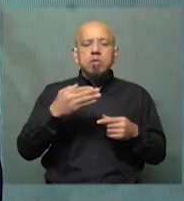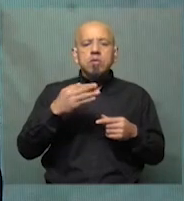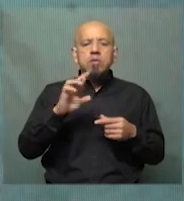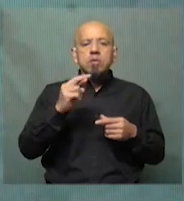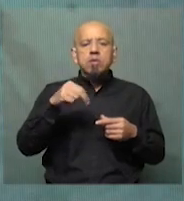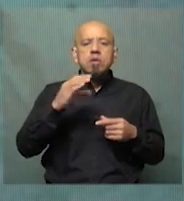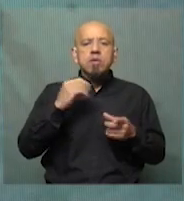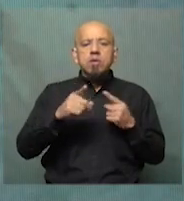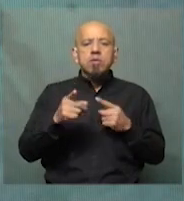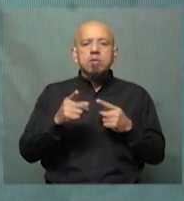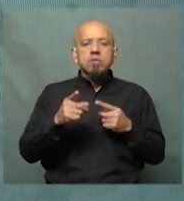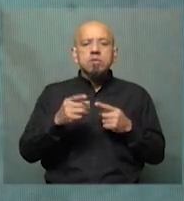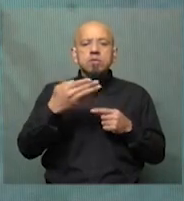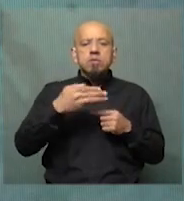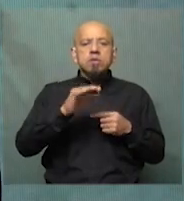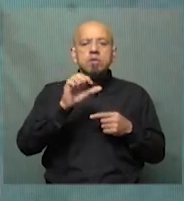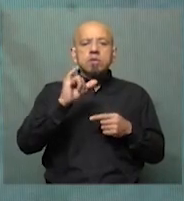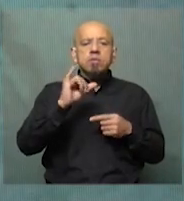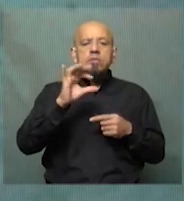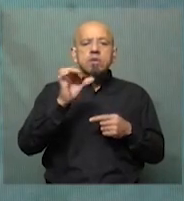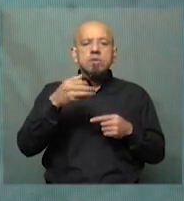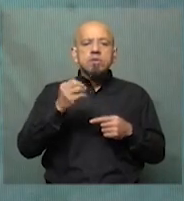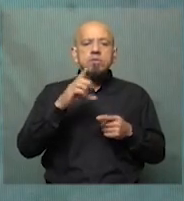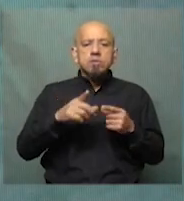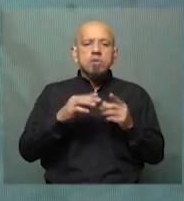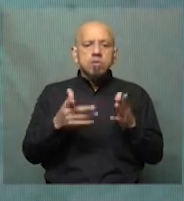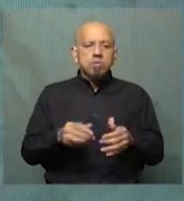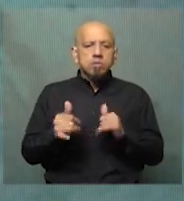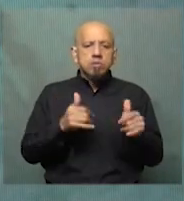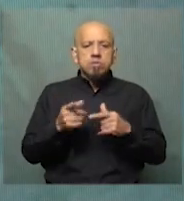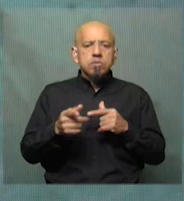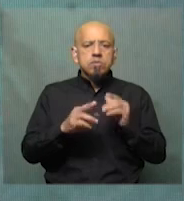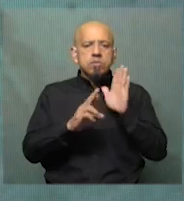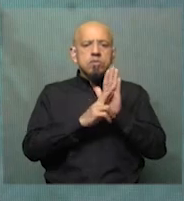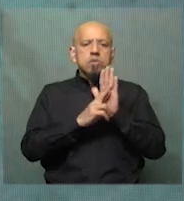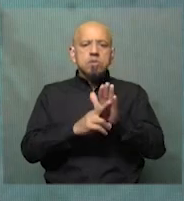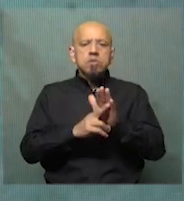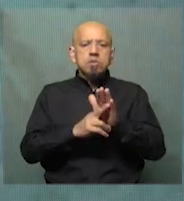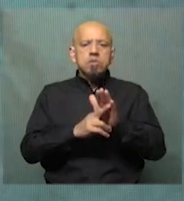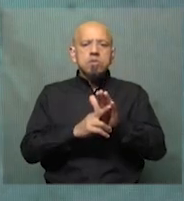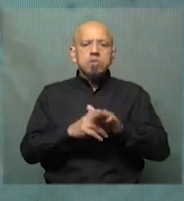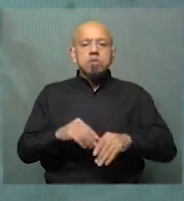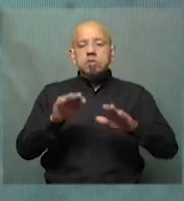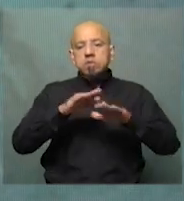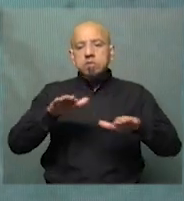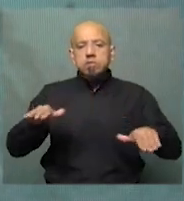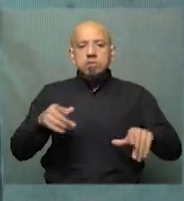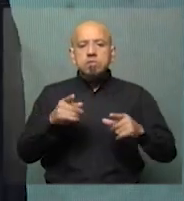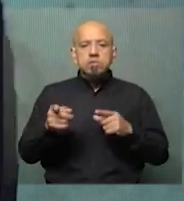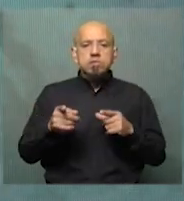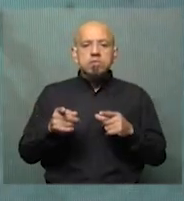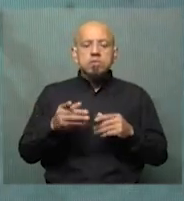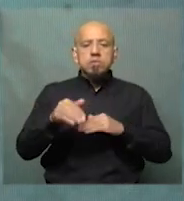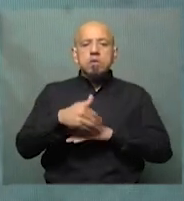parecido al béisbol. Entonces, también es una cosa que cuando ves cómo se juega, las reglas, y es un juego de chiquilines, de la